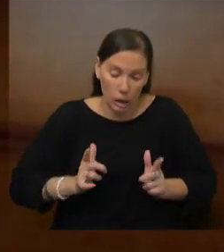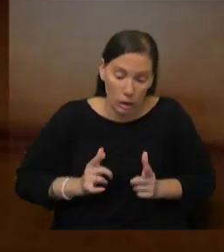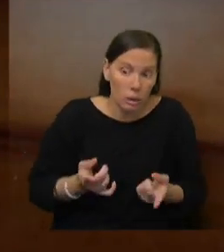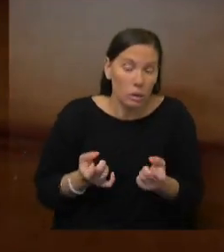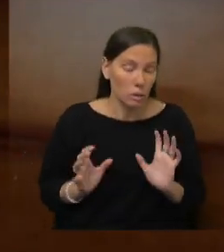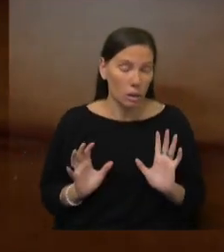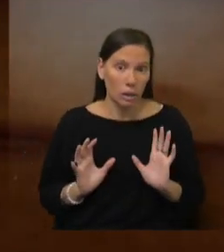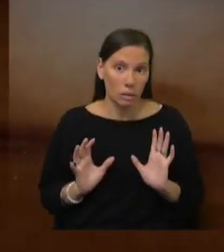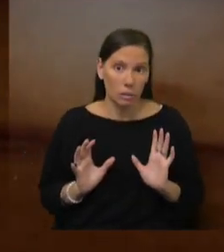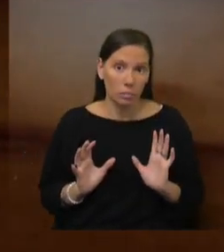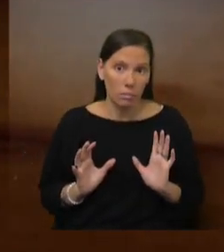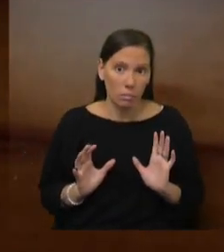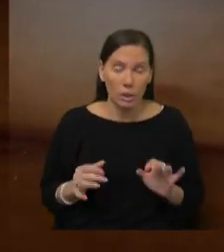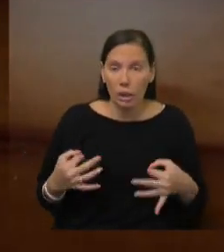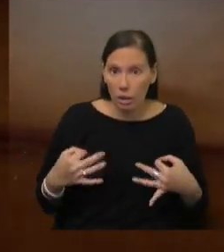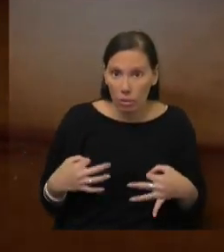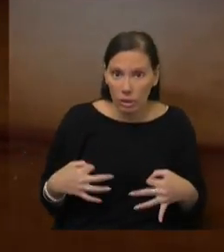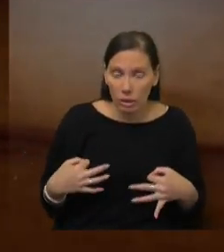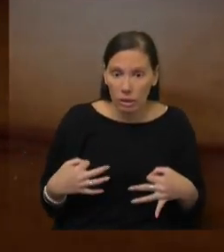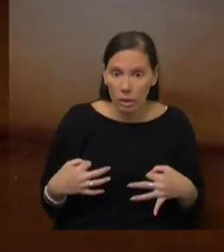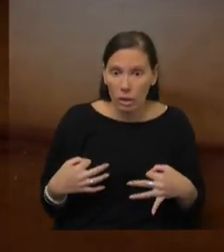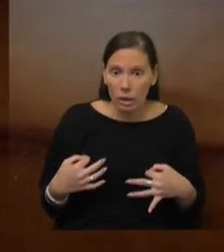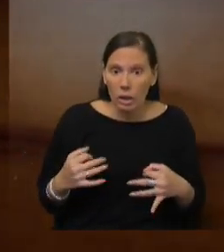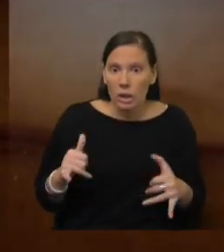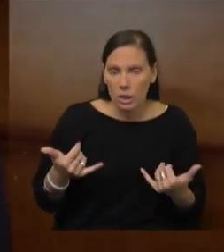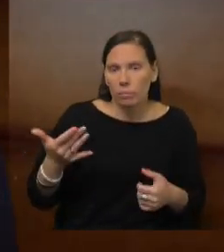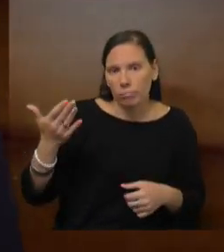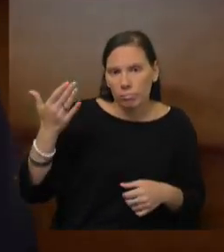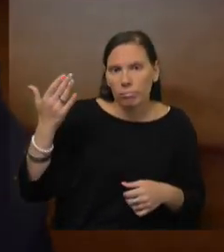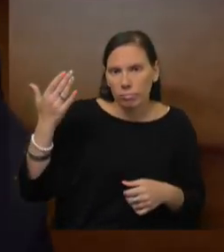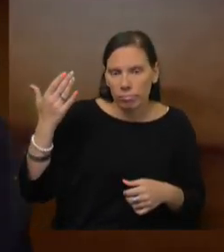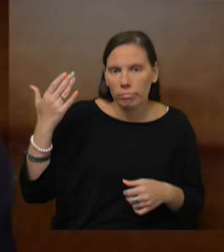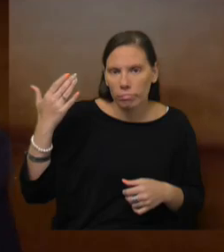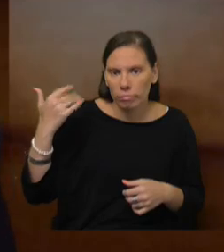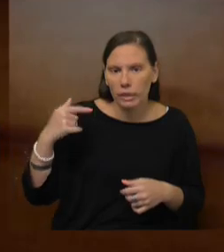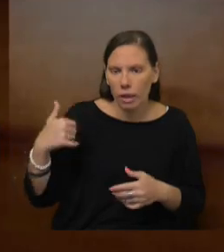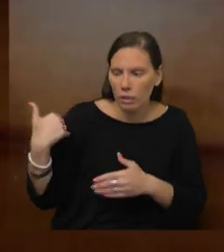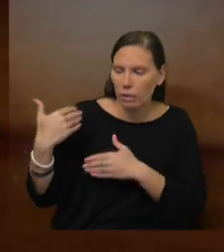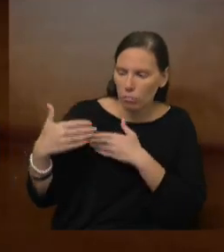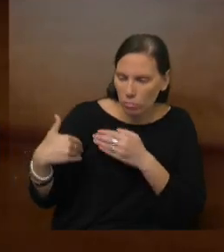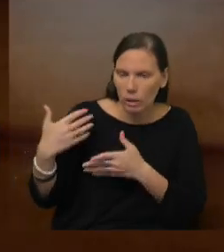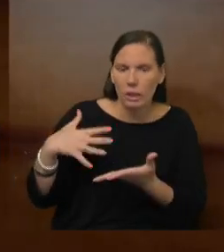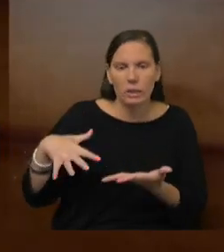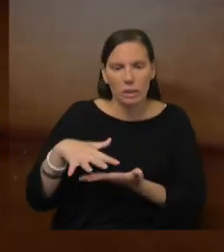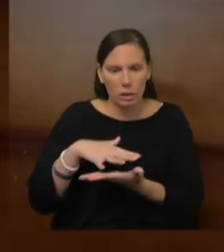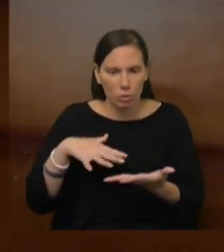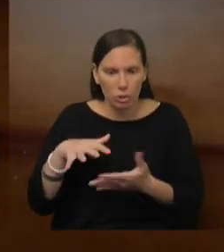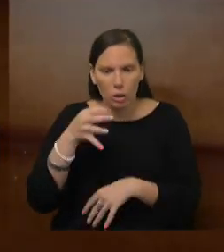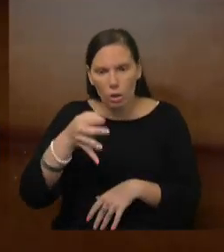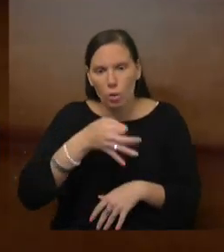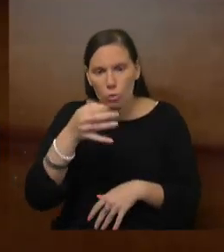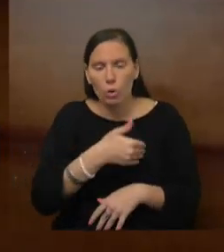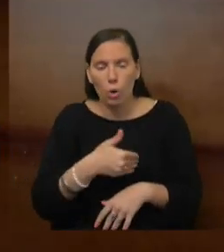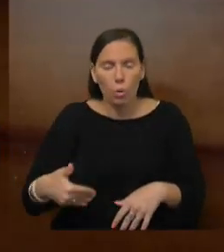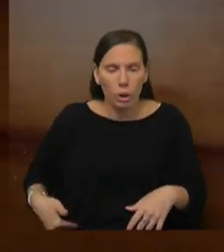necesarias y realmente yo creo que hace rato este este camino sinuoso que está tornando el discurso del gobierno